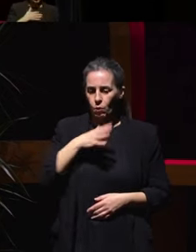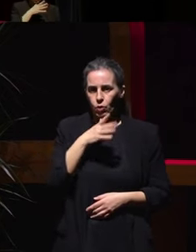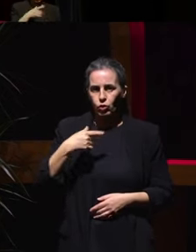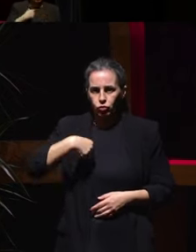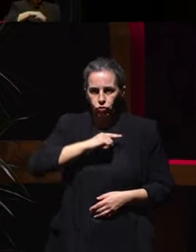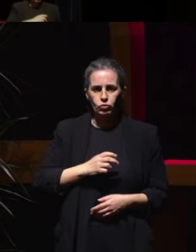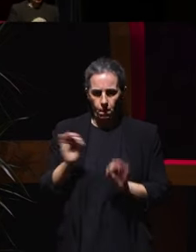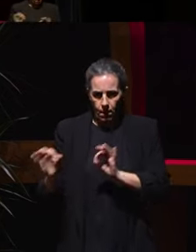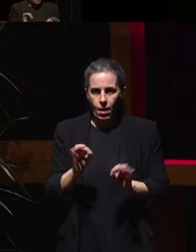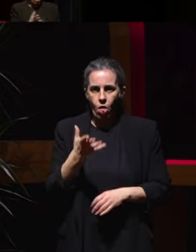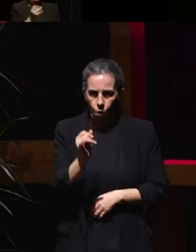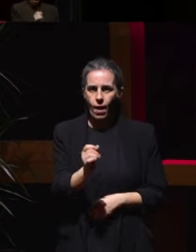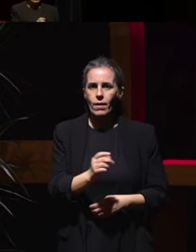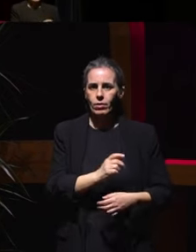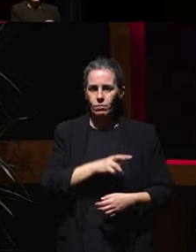estamos preparadas.